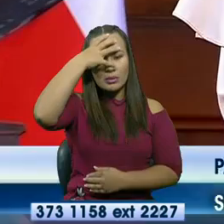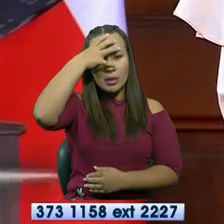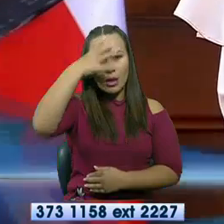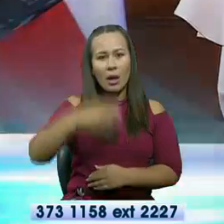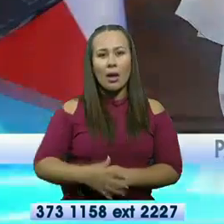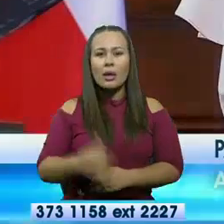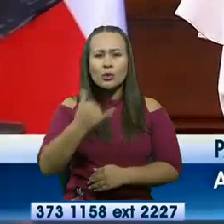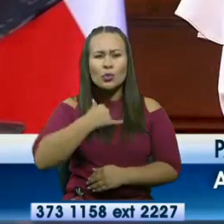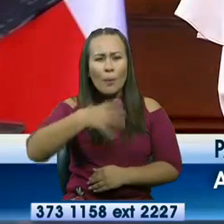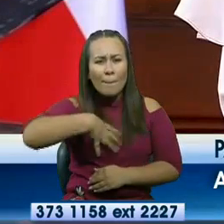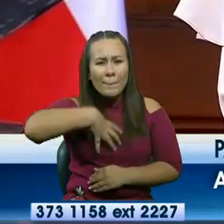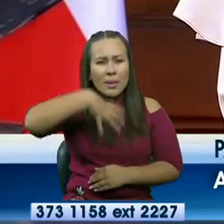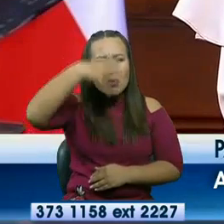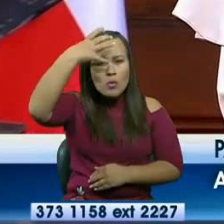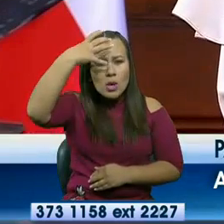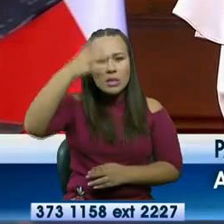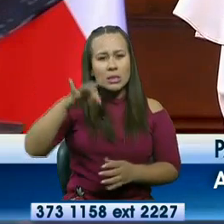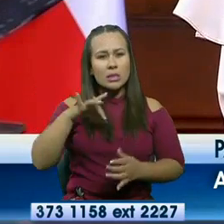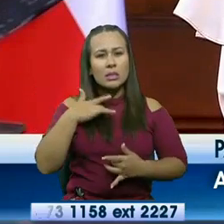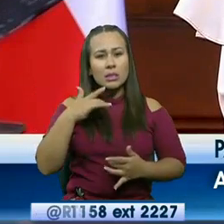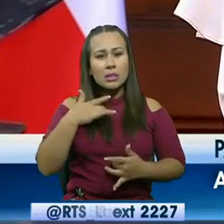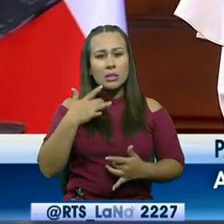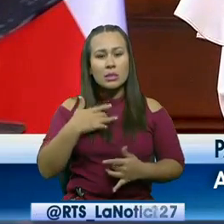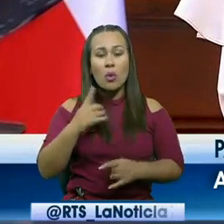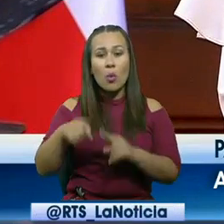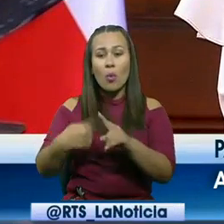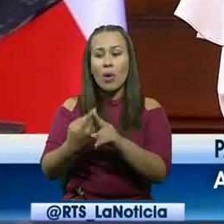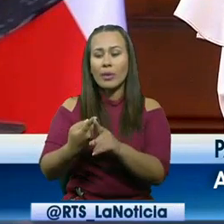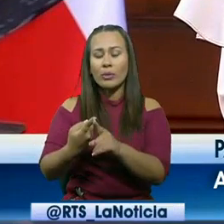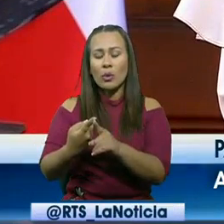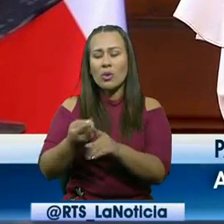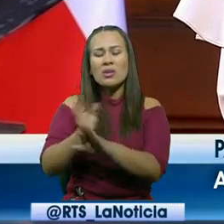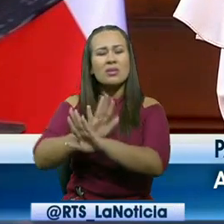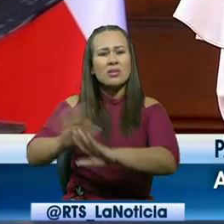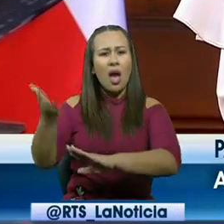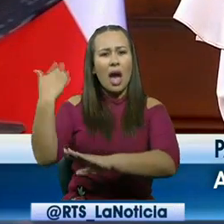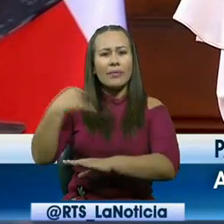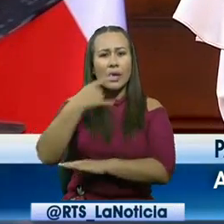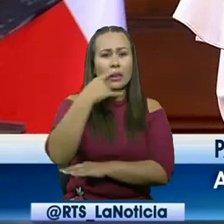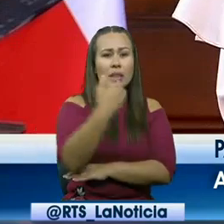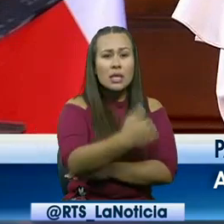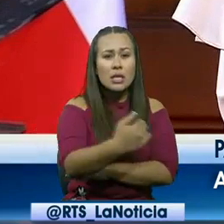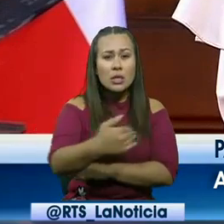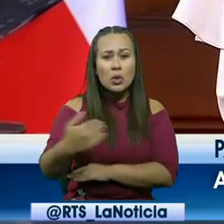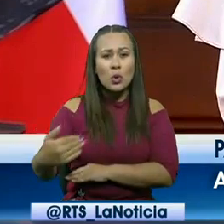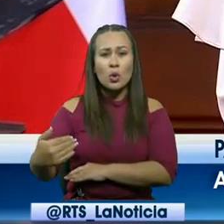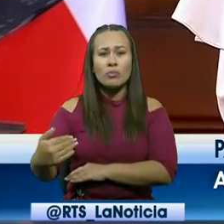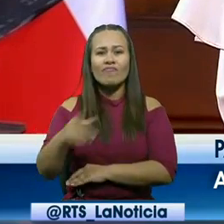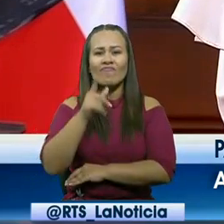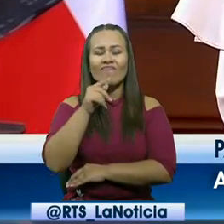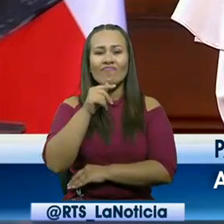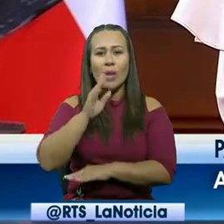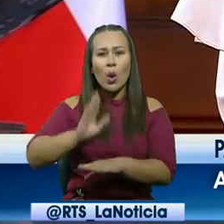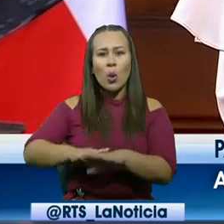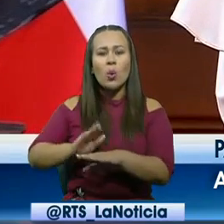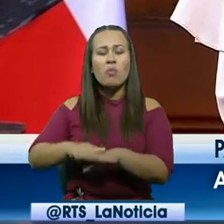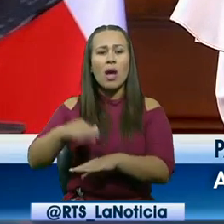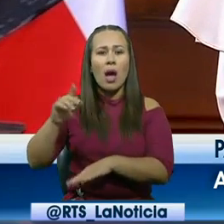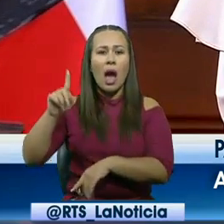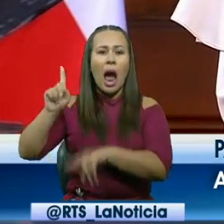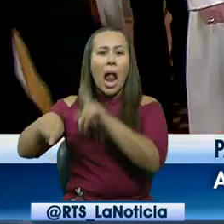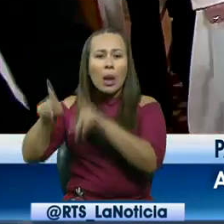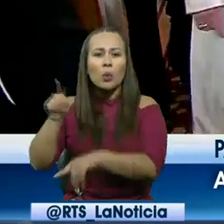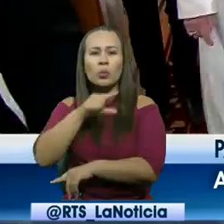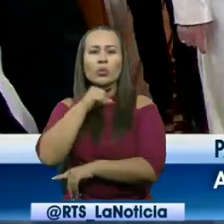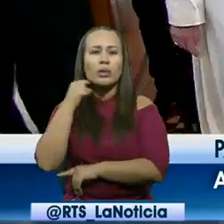la vergüenza que siento ante el daño irreparable causado a niños por parte de ministros de la